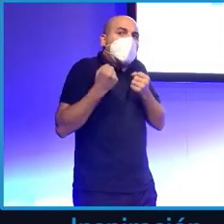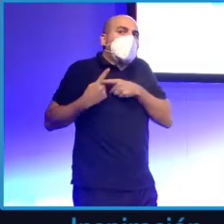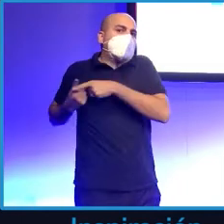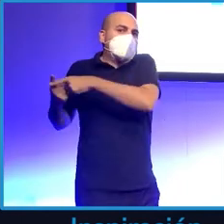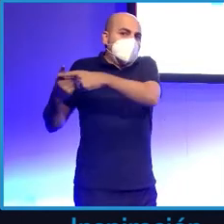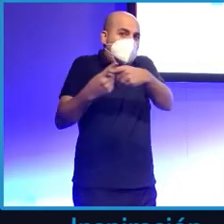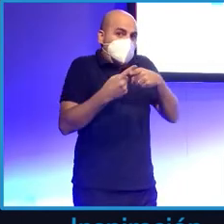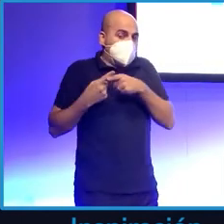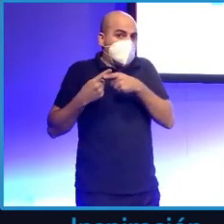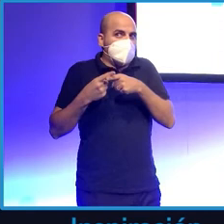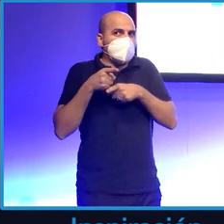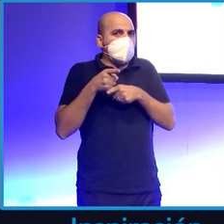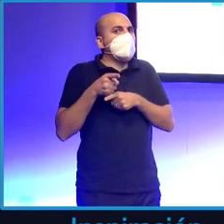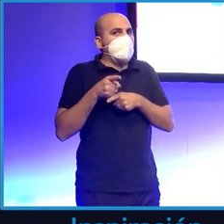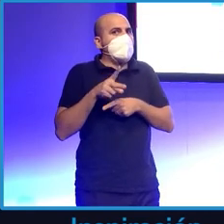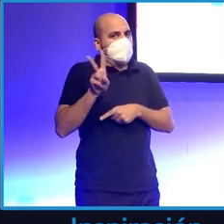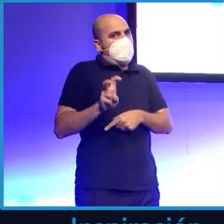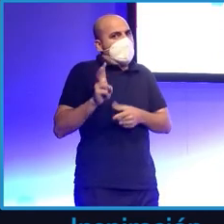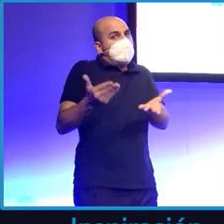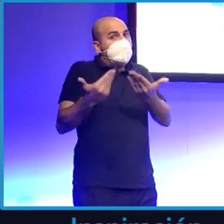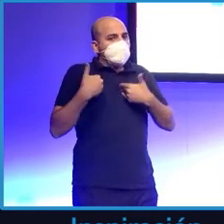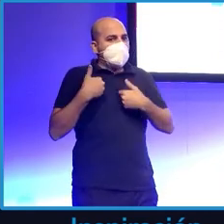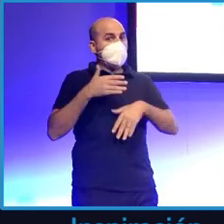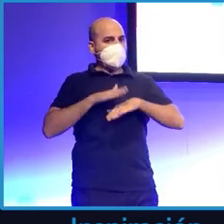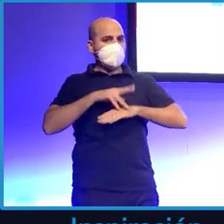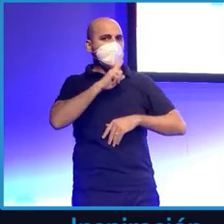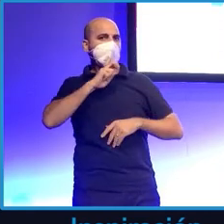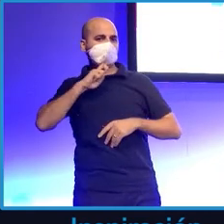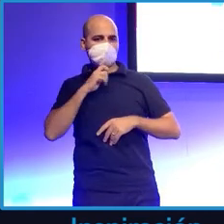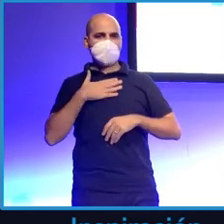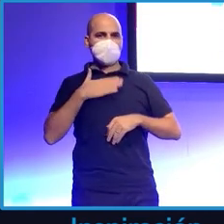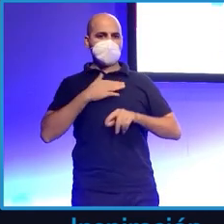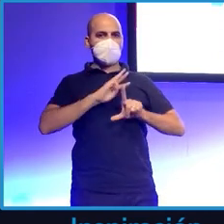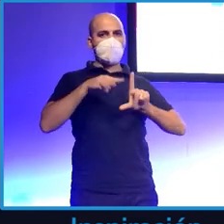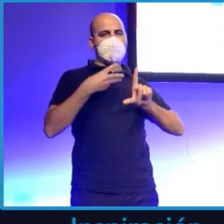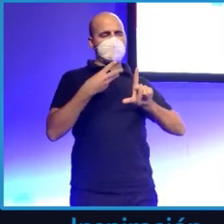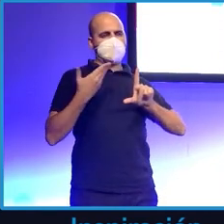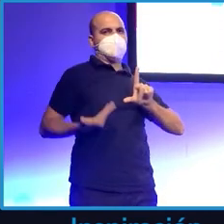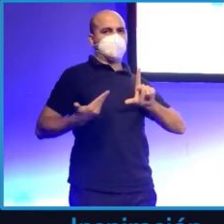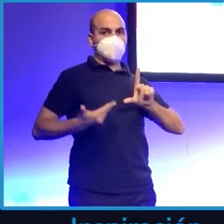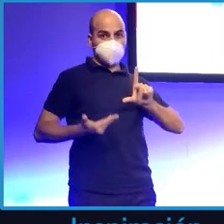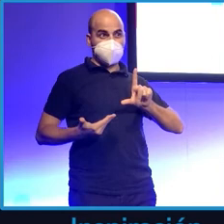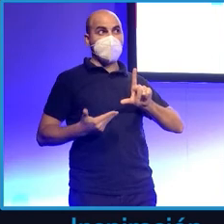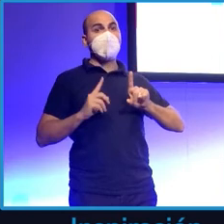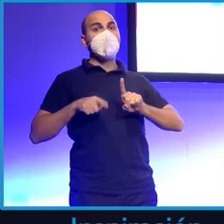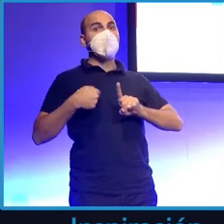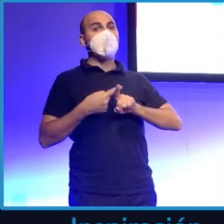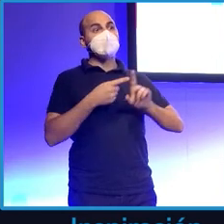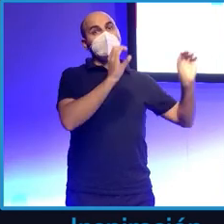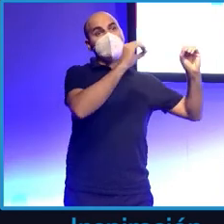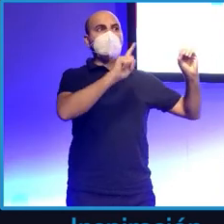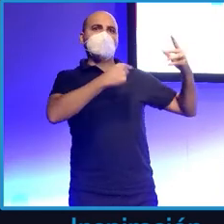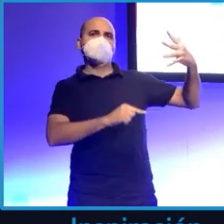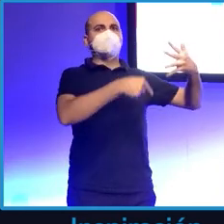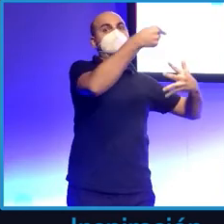trabajar autoridad interna a nuestra web es decir preservar el máximo posible como para cuando nos enlazan yo si coge un periódico me